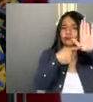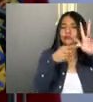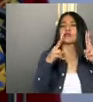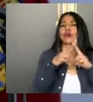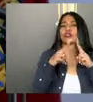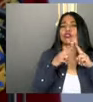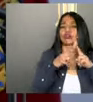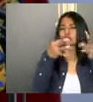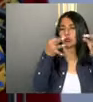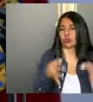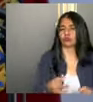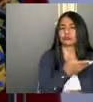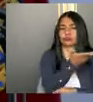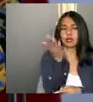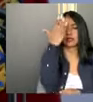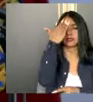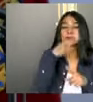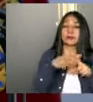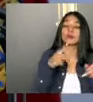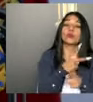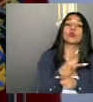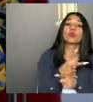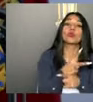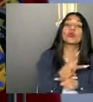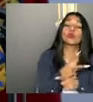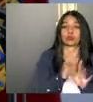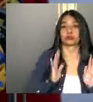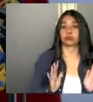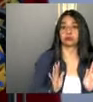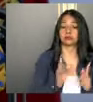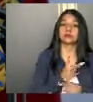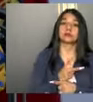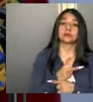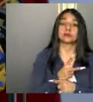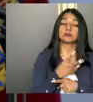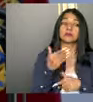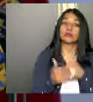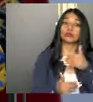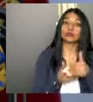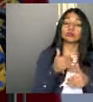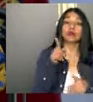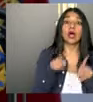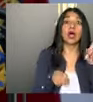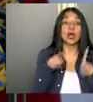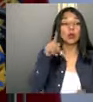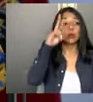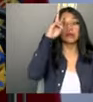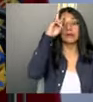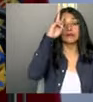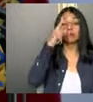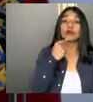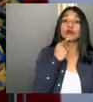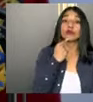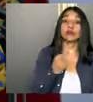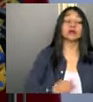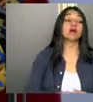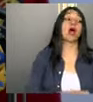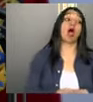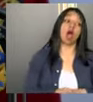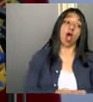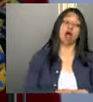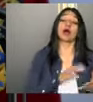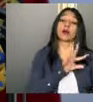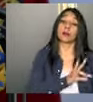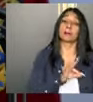y oportuno, pero cuidado, porque en estos procesos no faltan los comedidos que dicen que son